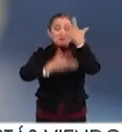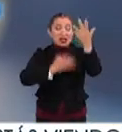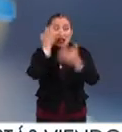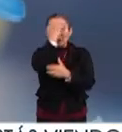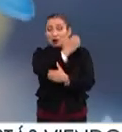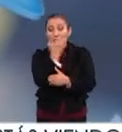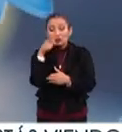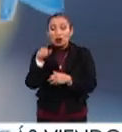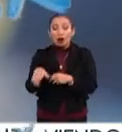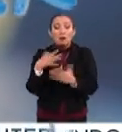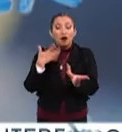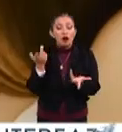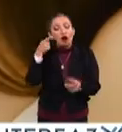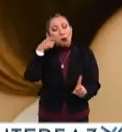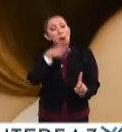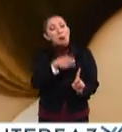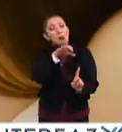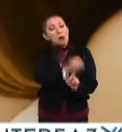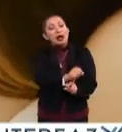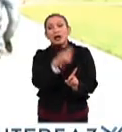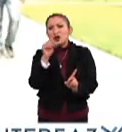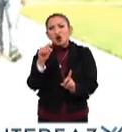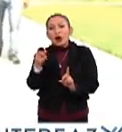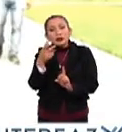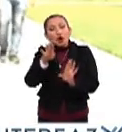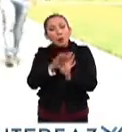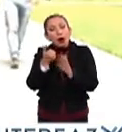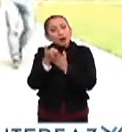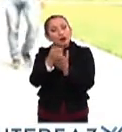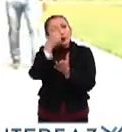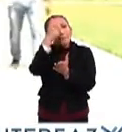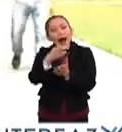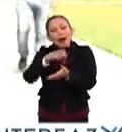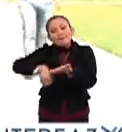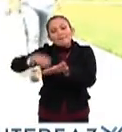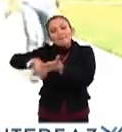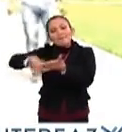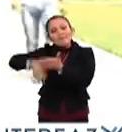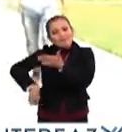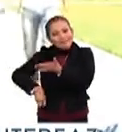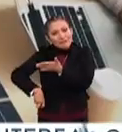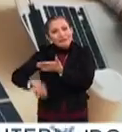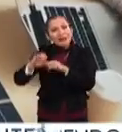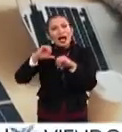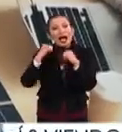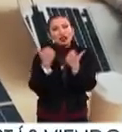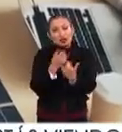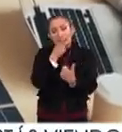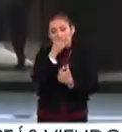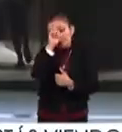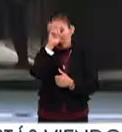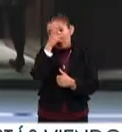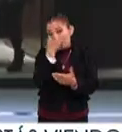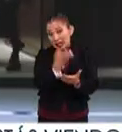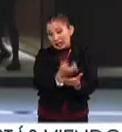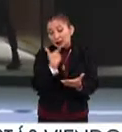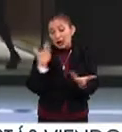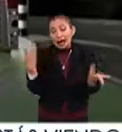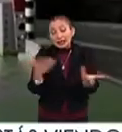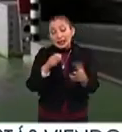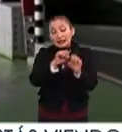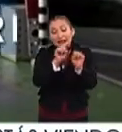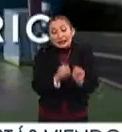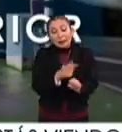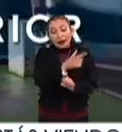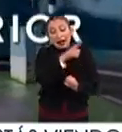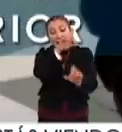evaluación se convierta en un fin y no se le considere como un medio para la mejora continua. La asociación propone para ello la creación del